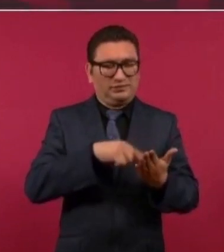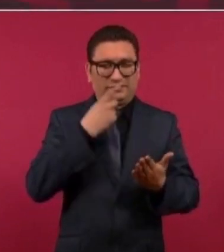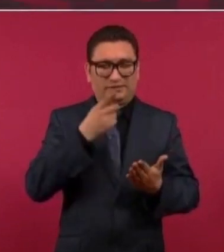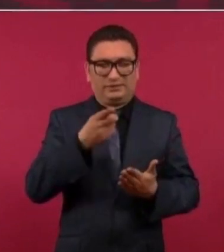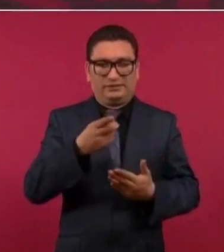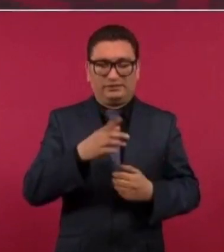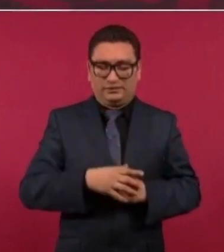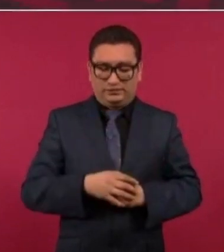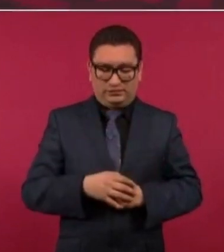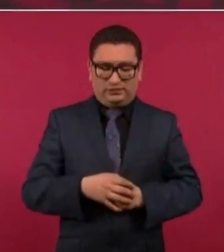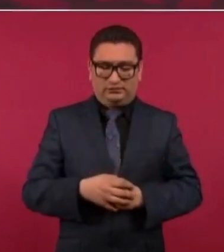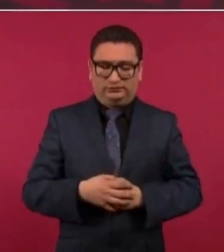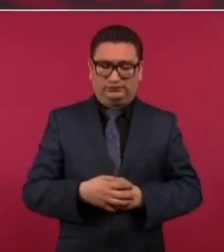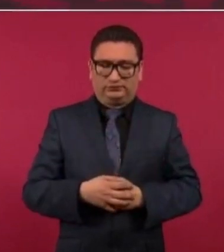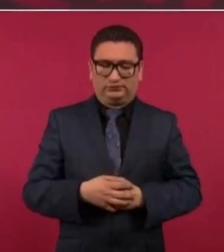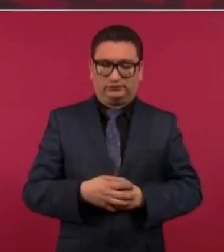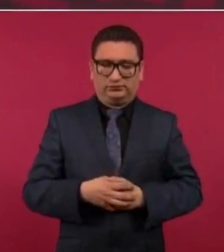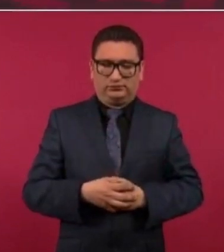Los muertos